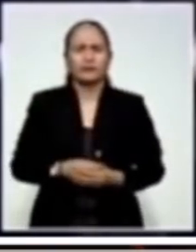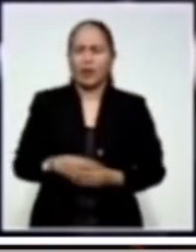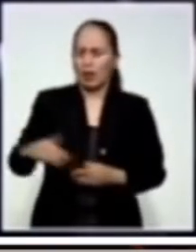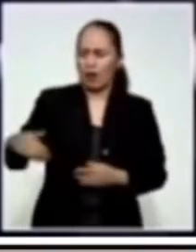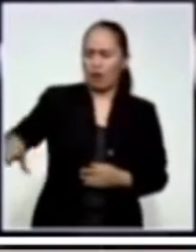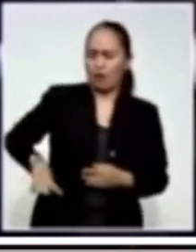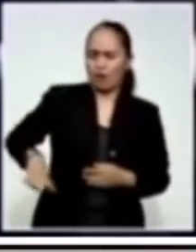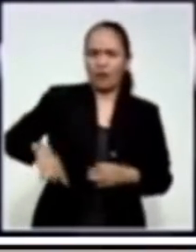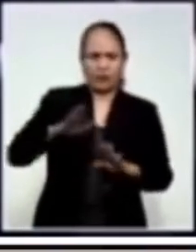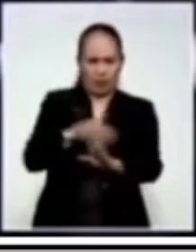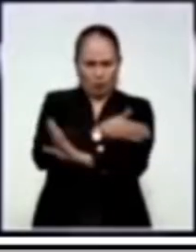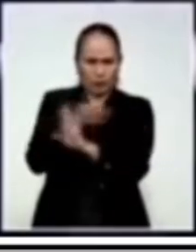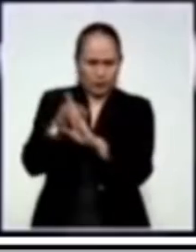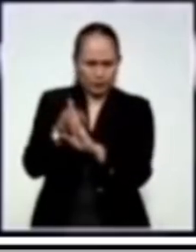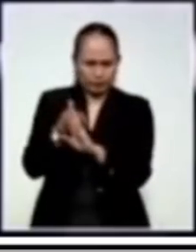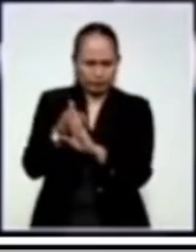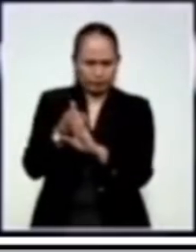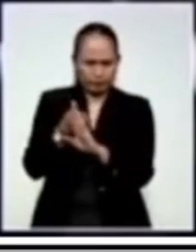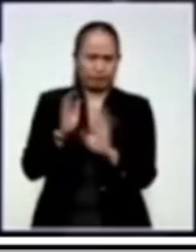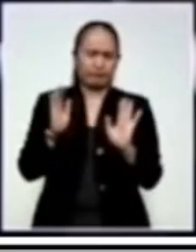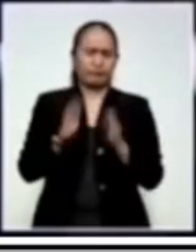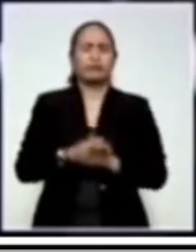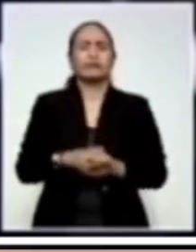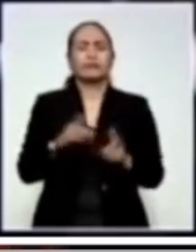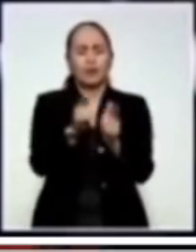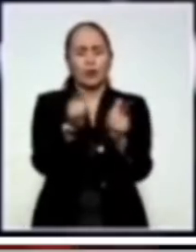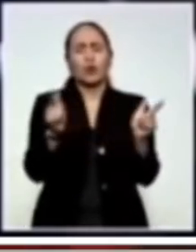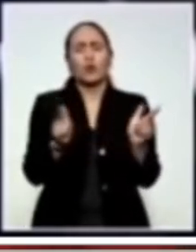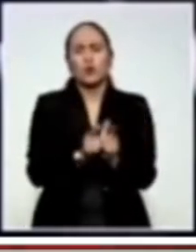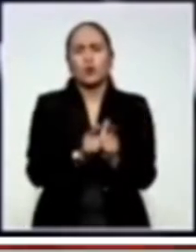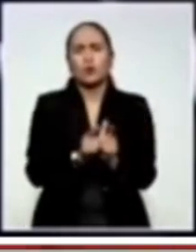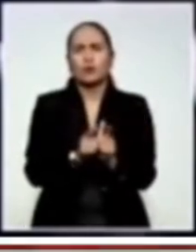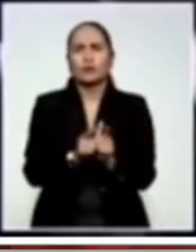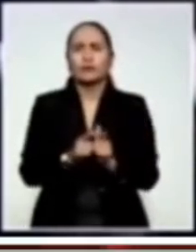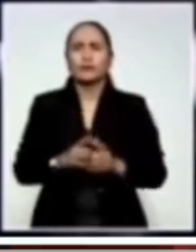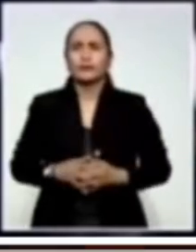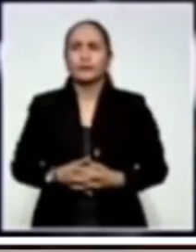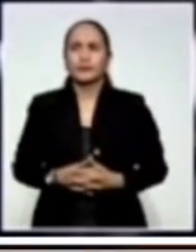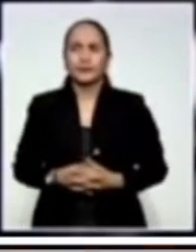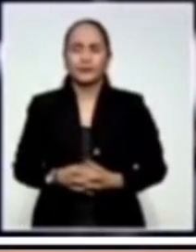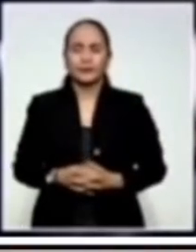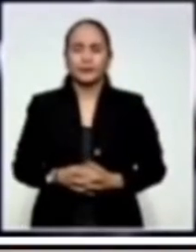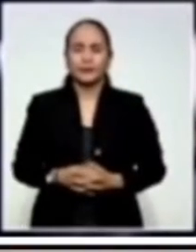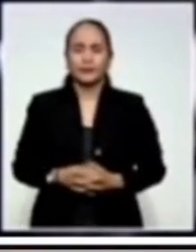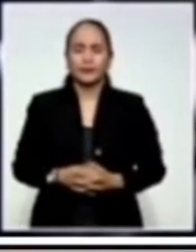antiderechos. Y lo cito, habla de